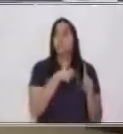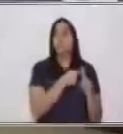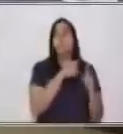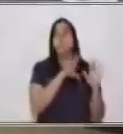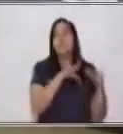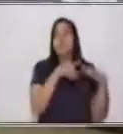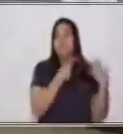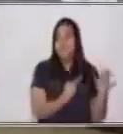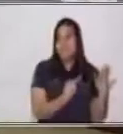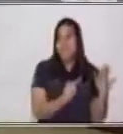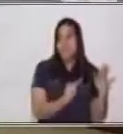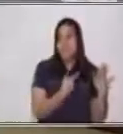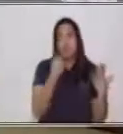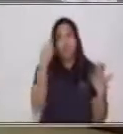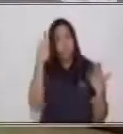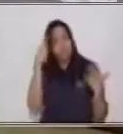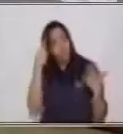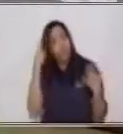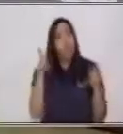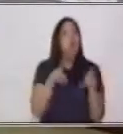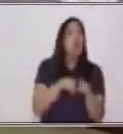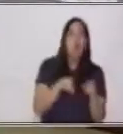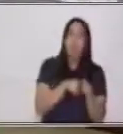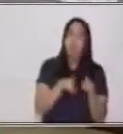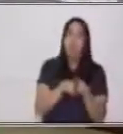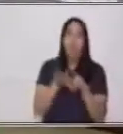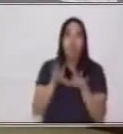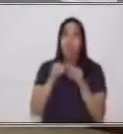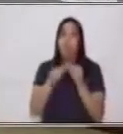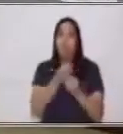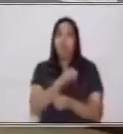renglón 3 más renglón 1.